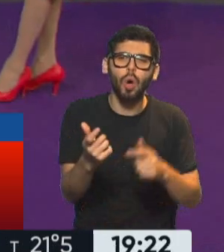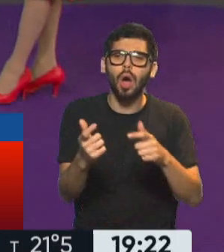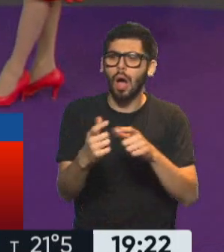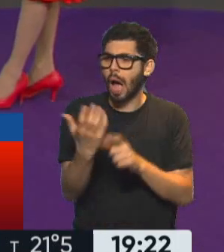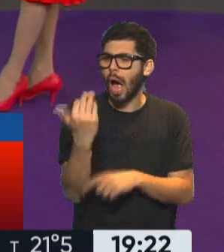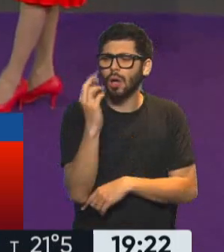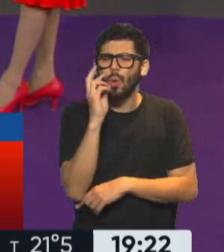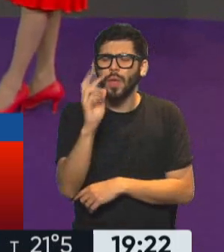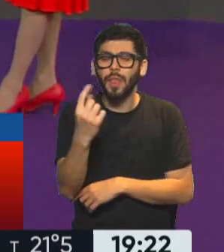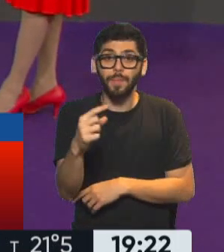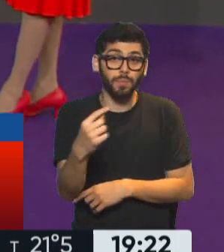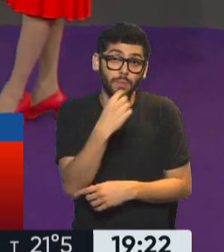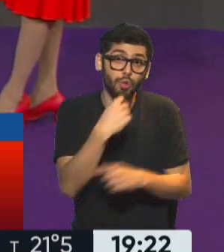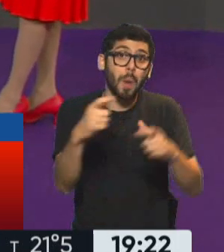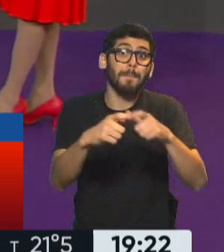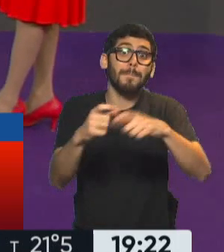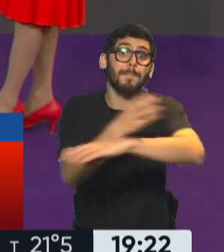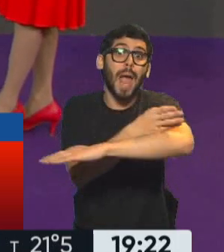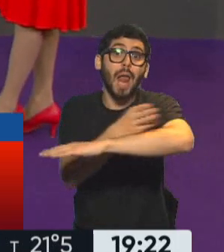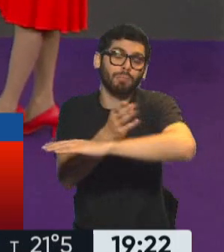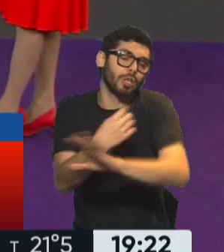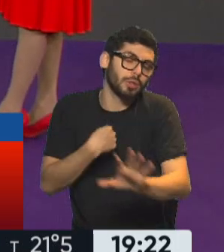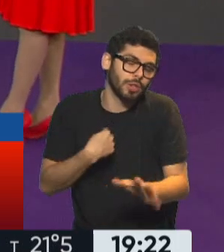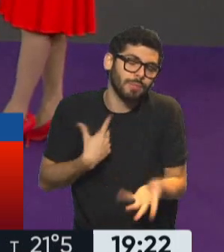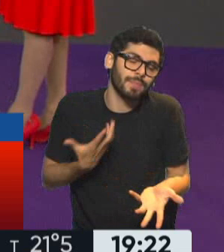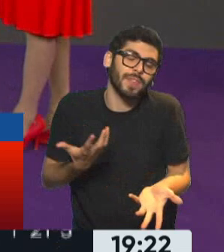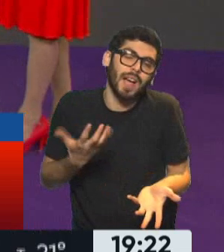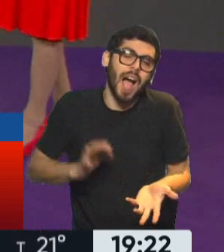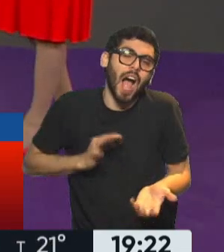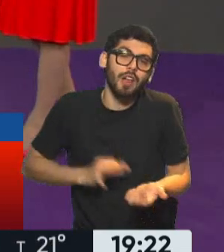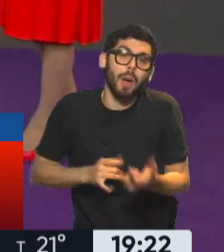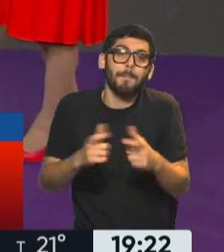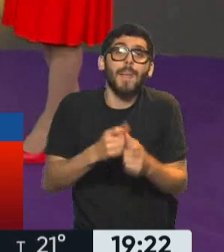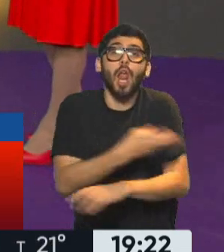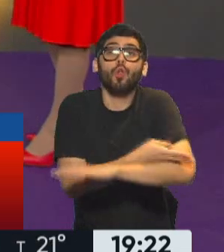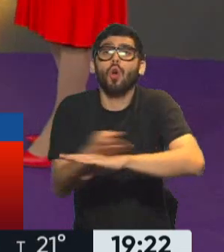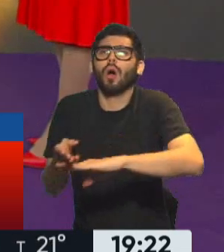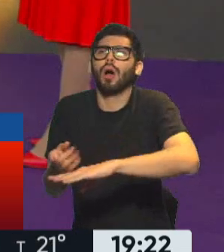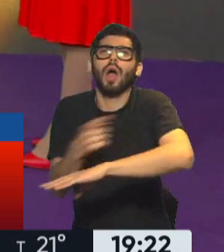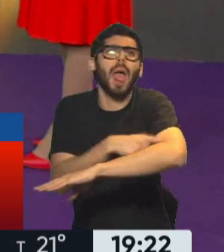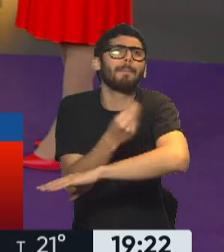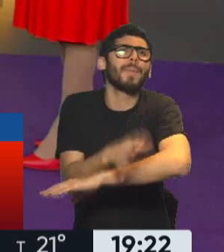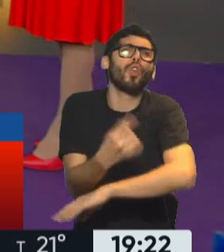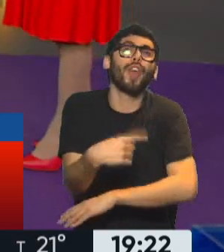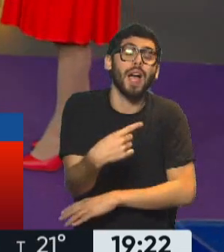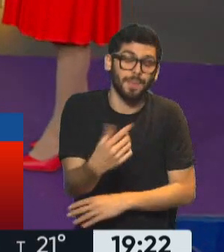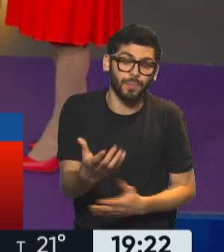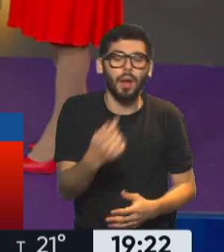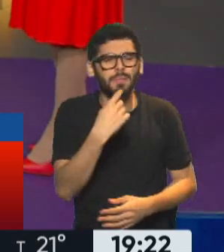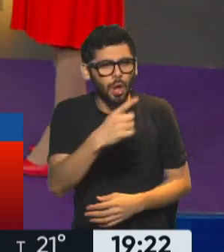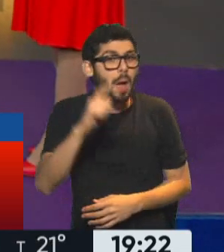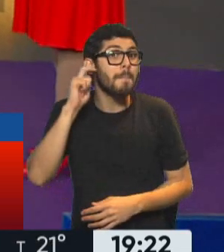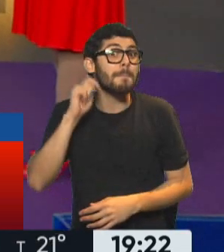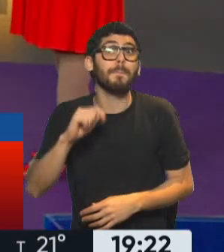ayer? A mí a veces me pasa con las películas, pero eso es una costumbre de hace muchísimos años, que termino de ver la película y ya me olvidé del principio. Doctora, a propósito de esto, ¿a mayor edad más